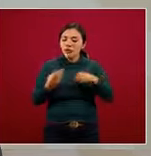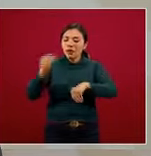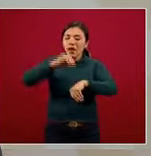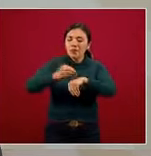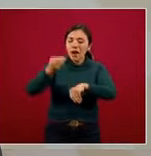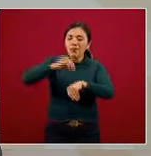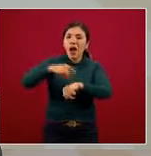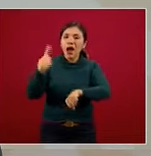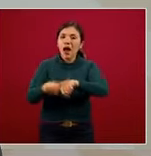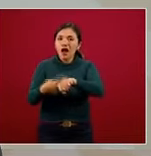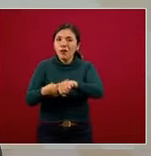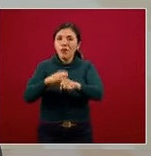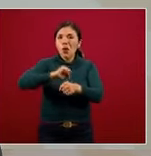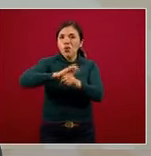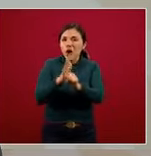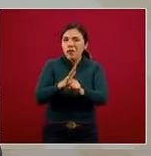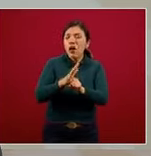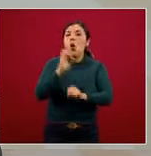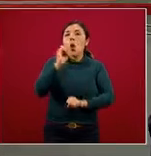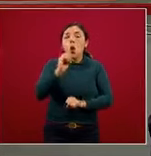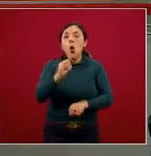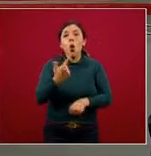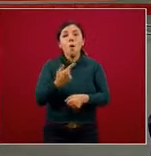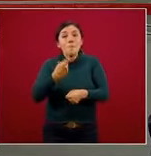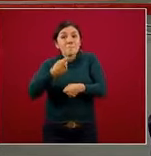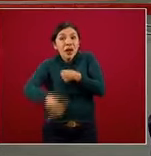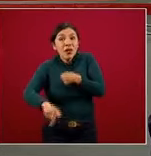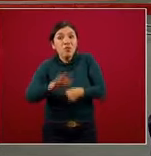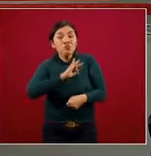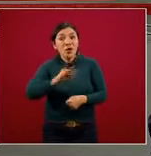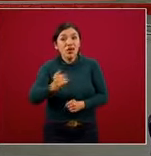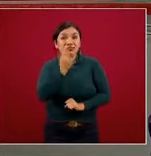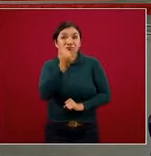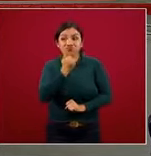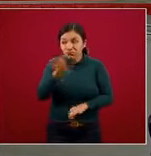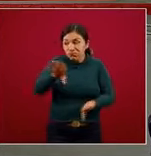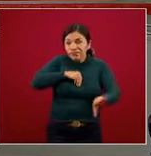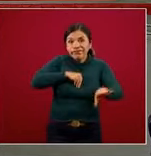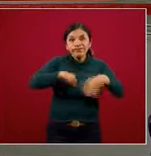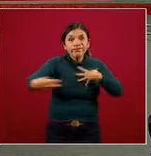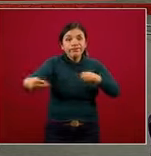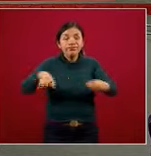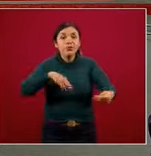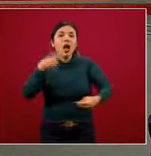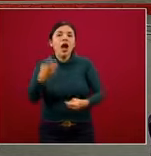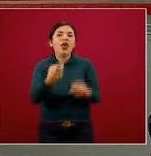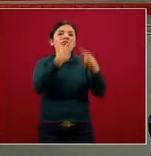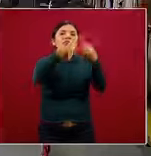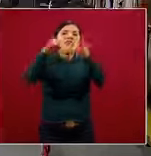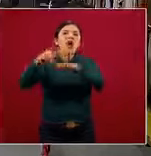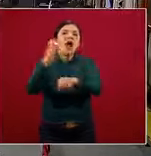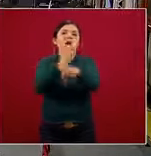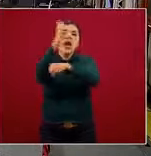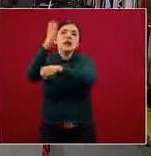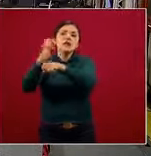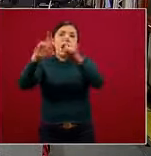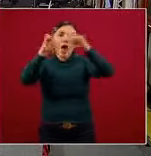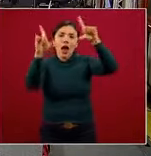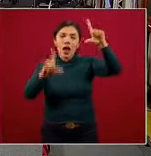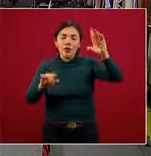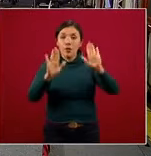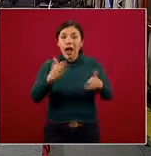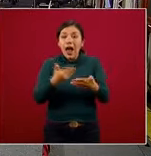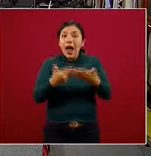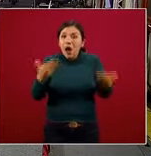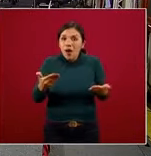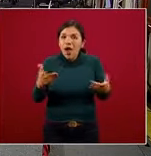contagios, el riesgo, la probabilidad de contagiarse o ser contagiado es diferente entre los estados. Pero ahora vamos a